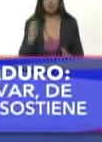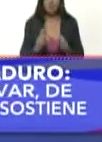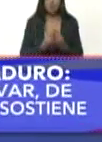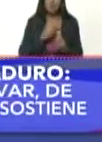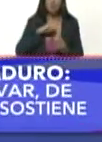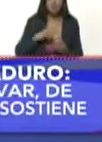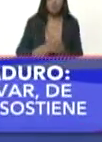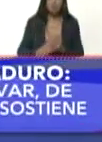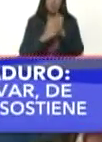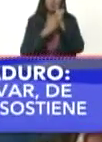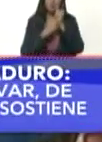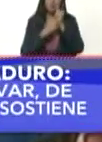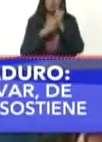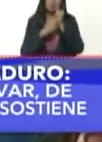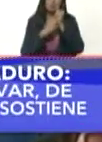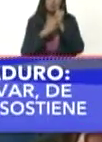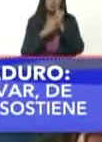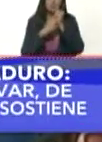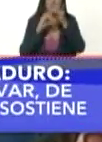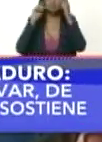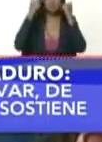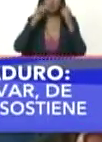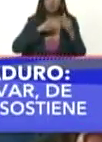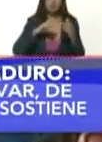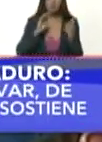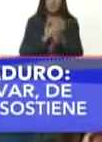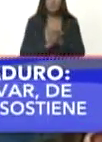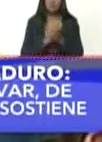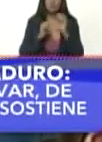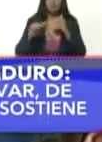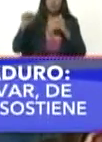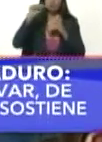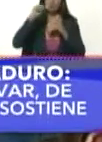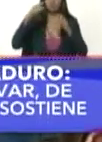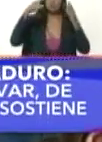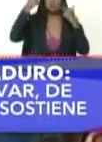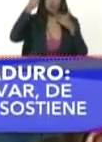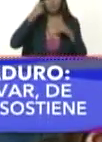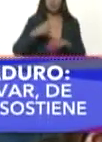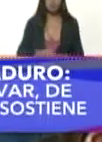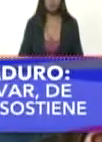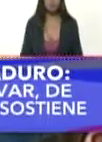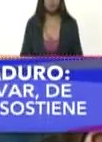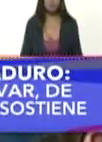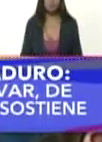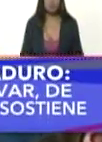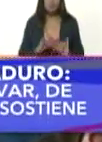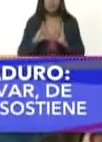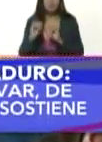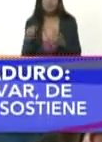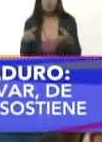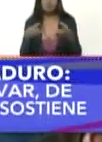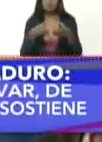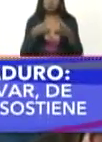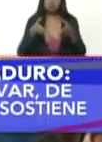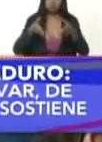nuestro comandante infinito, a nuestro comandante supremo Hugo Rafael Chávez Frías, a esta misma academia